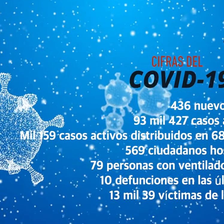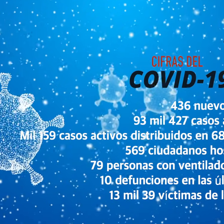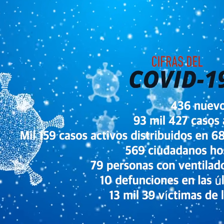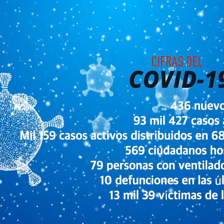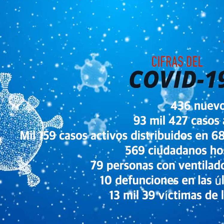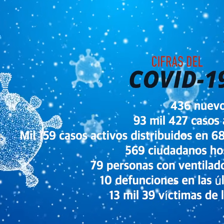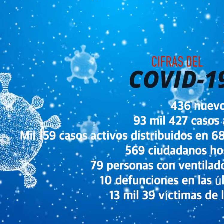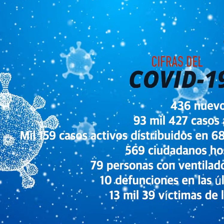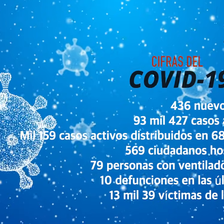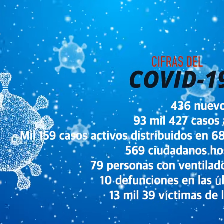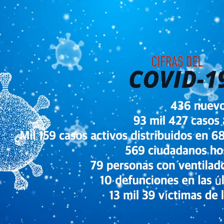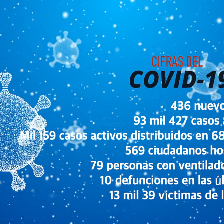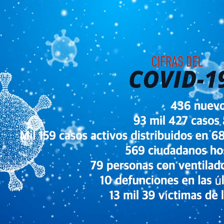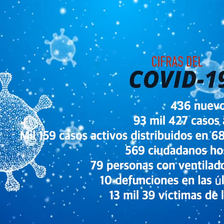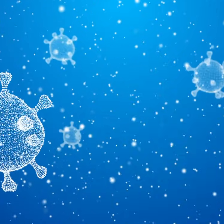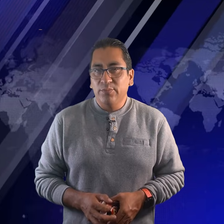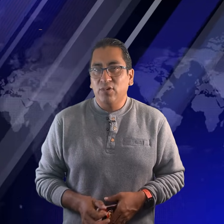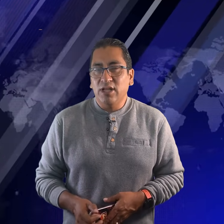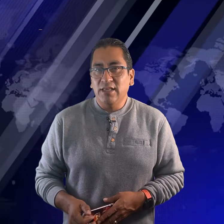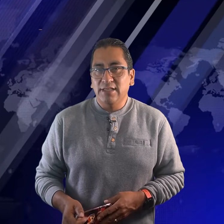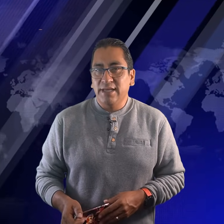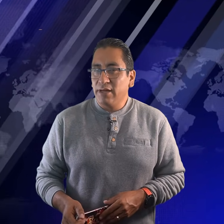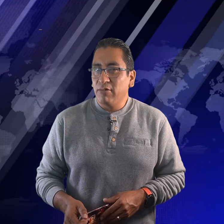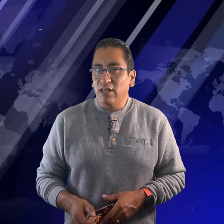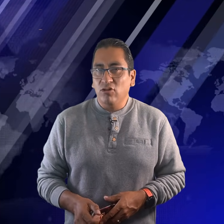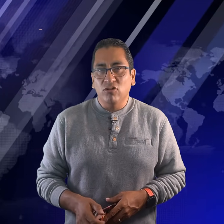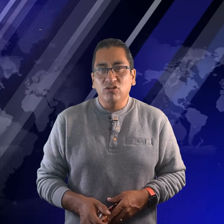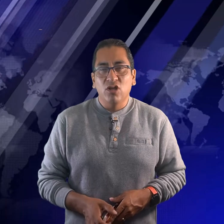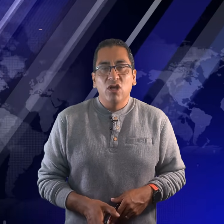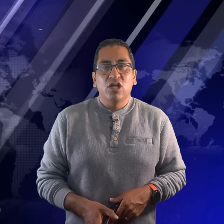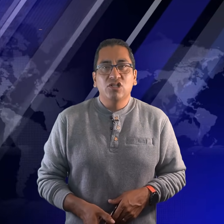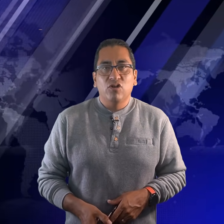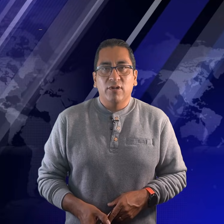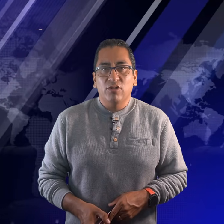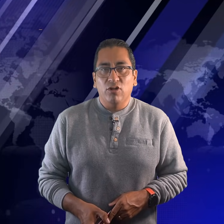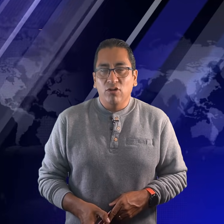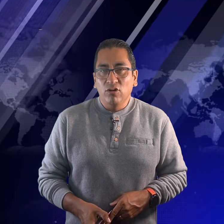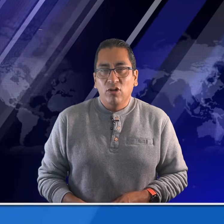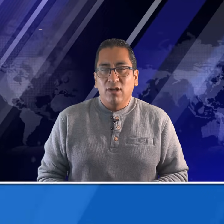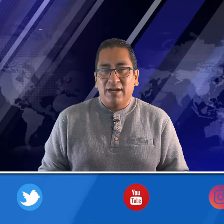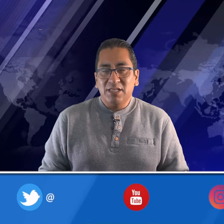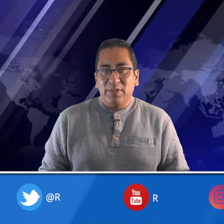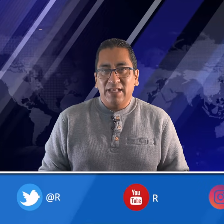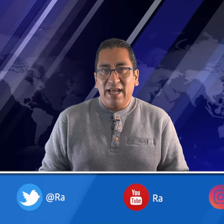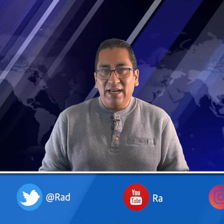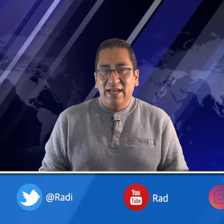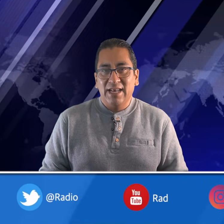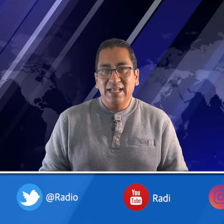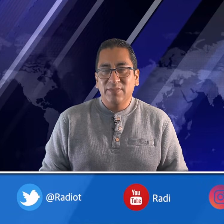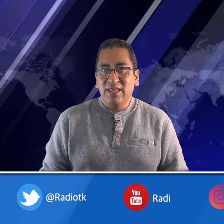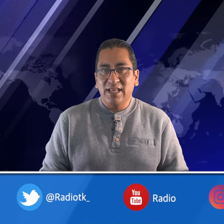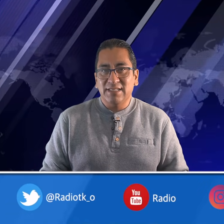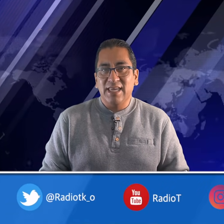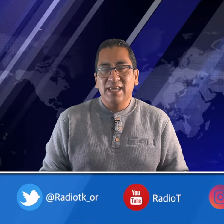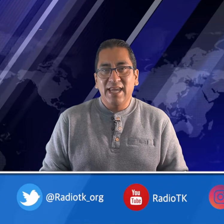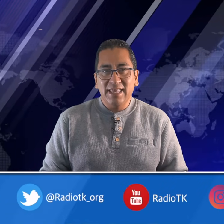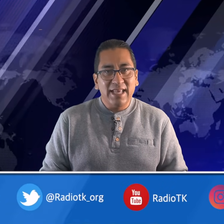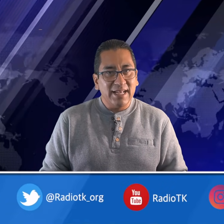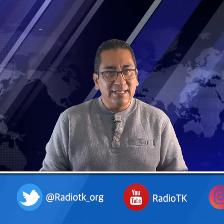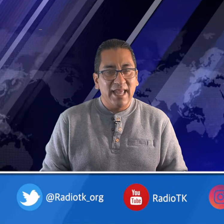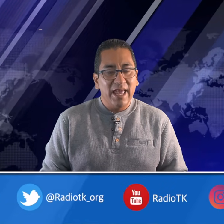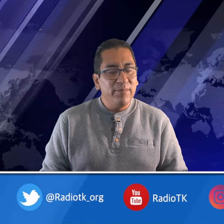del apoyo de un ventilador mecánico es importante seguir cuidándolos y sobre todo respetar las medidas